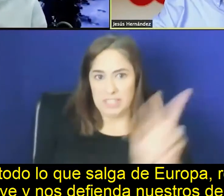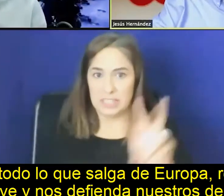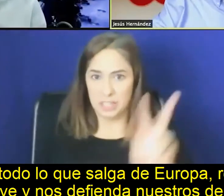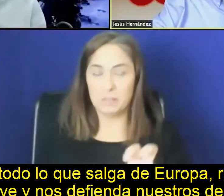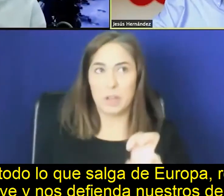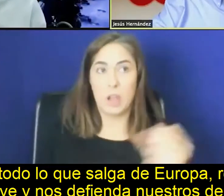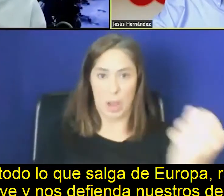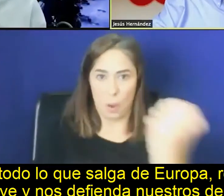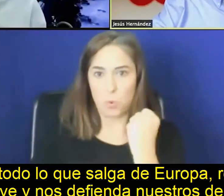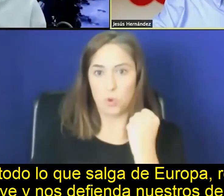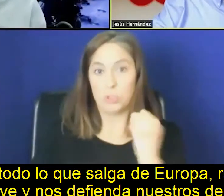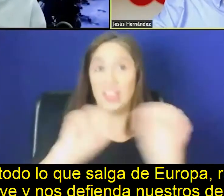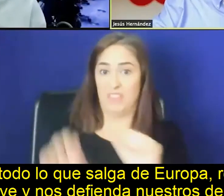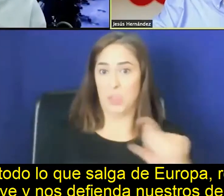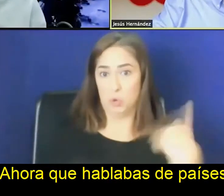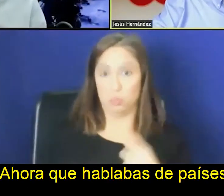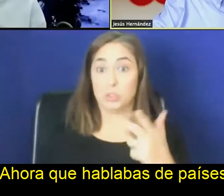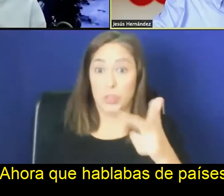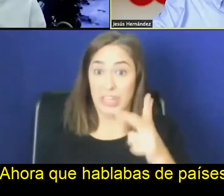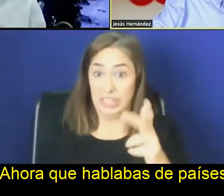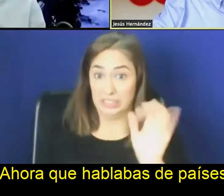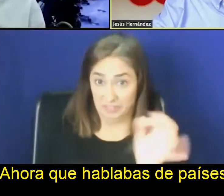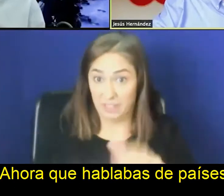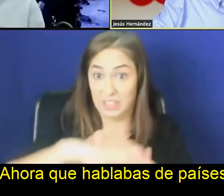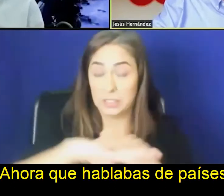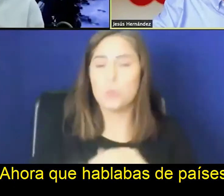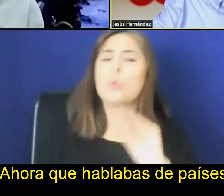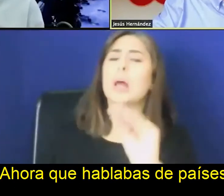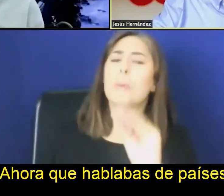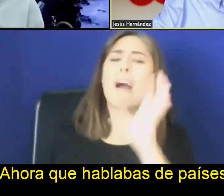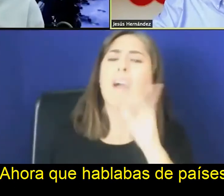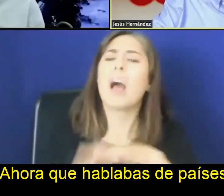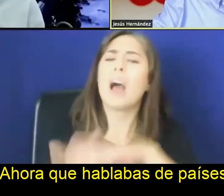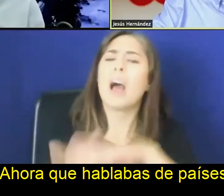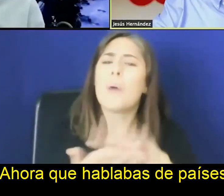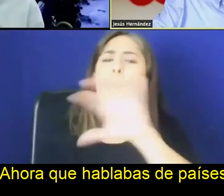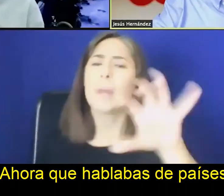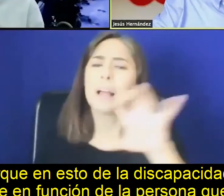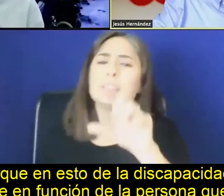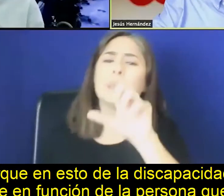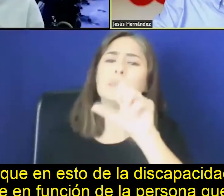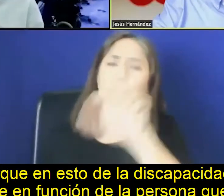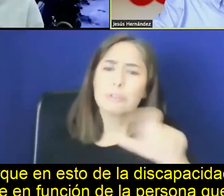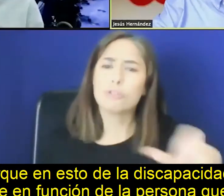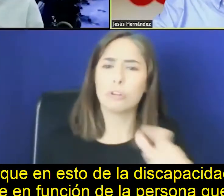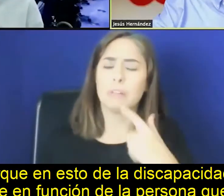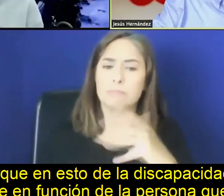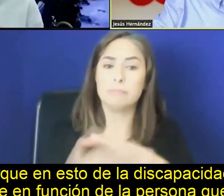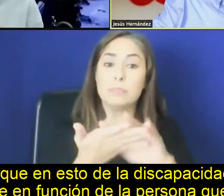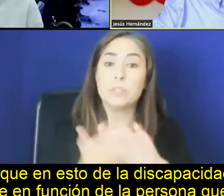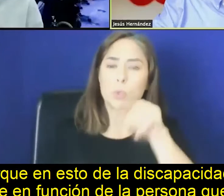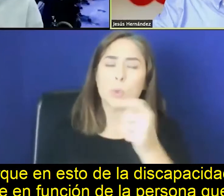y defienda nuestros derechos, ¿no? Básicamente. Y una pregunta, ahora que hablabas de países y de personas, ¿Has notado, porque esto de